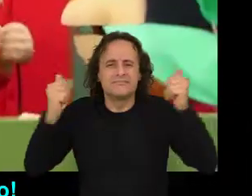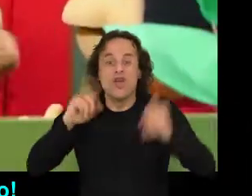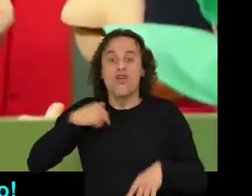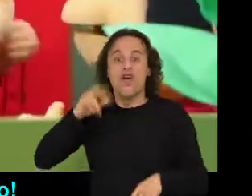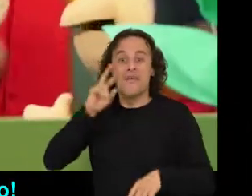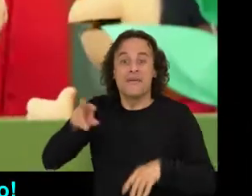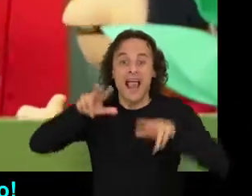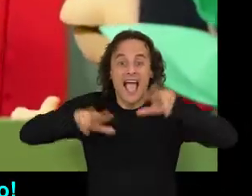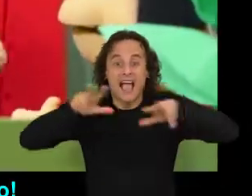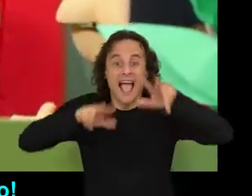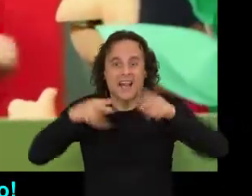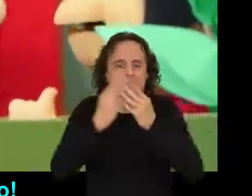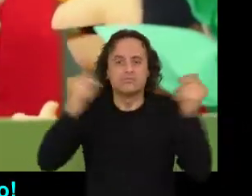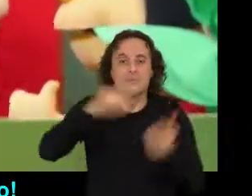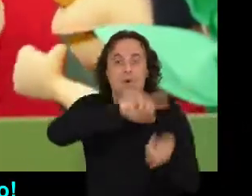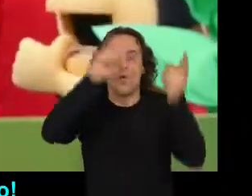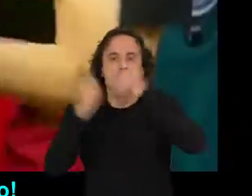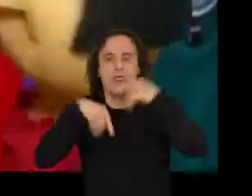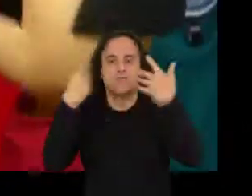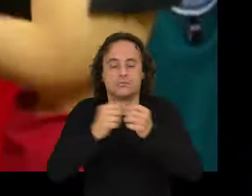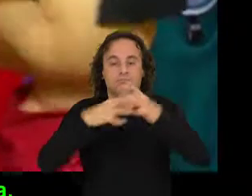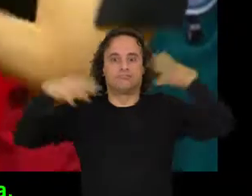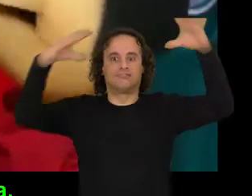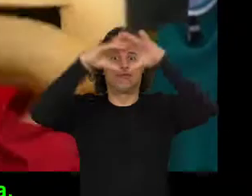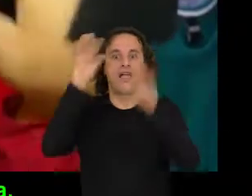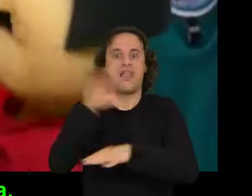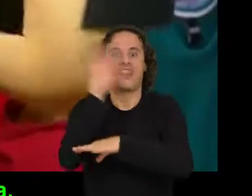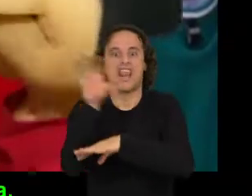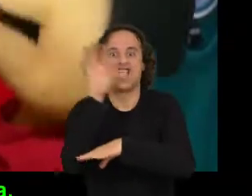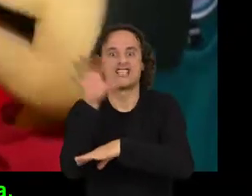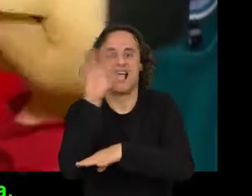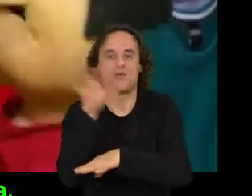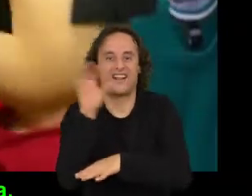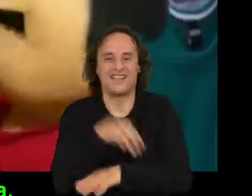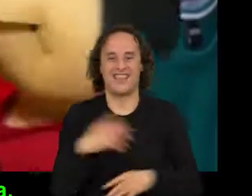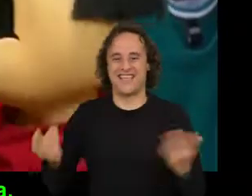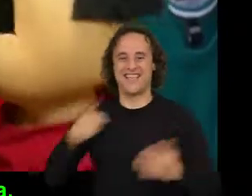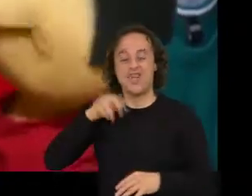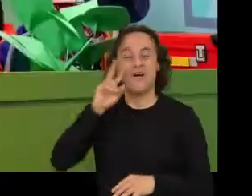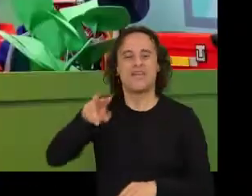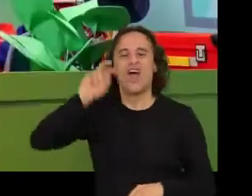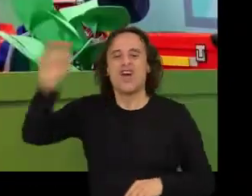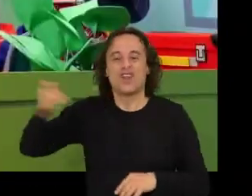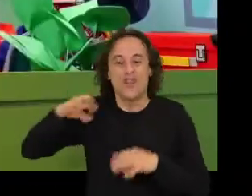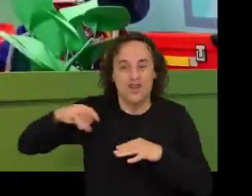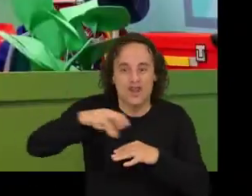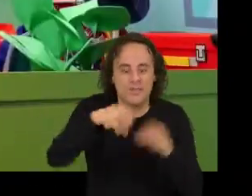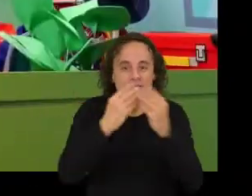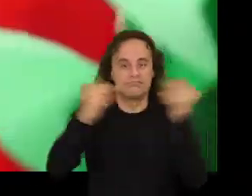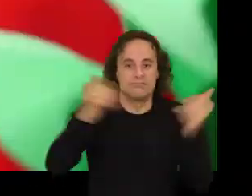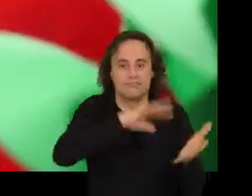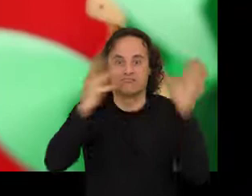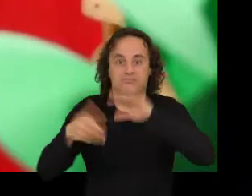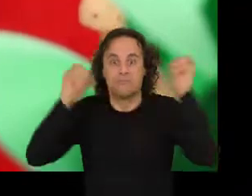fixo desaparecer un lagarto e despois converteu un dinosauro. Pois eu vin outro mago que facía desaparecer unha formiga e despois convertía a formiga